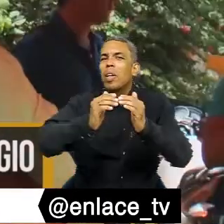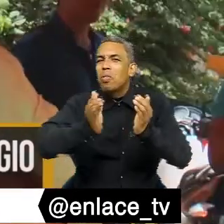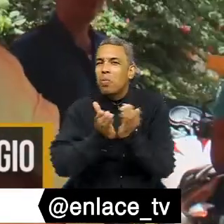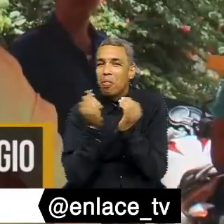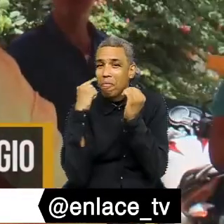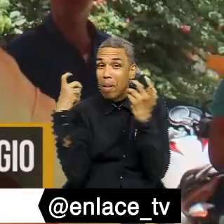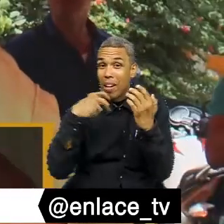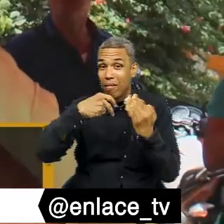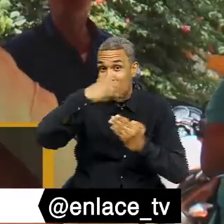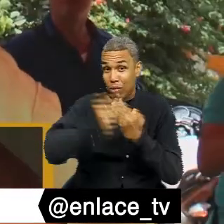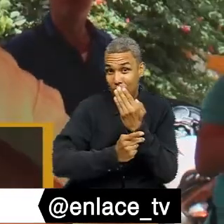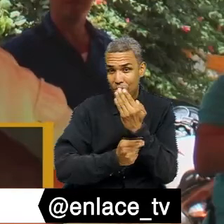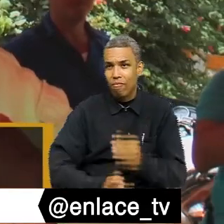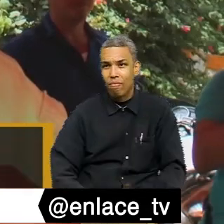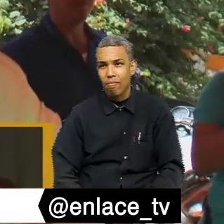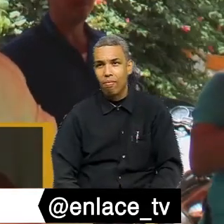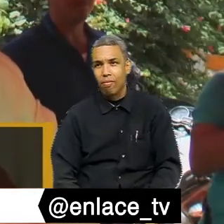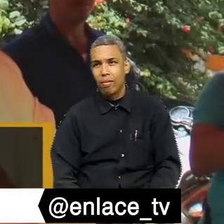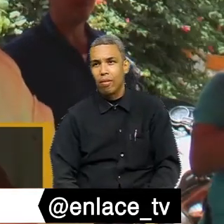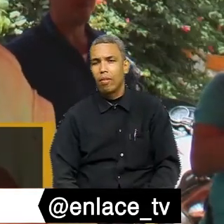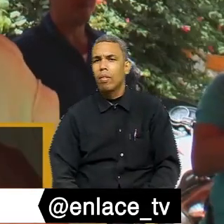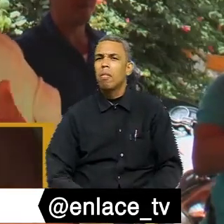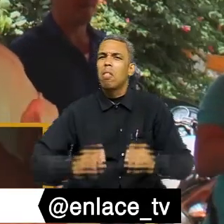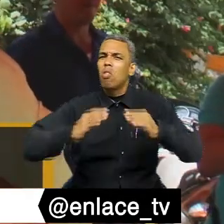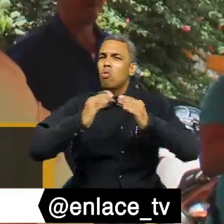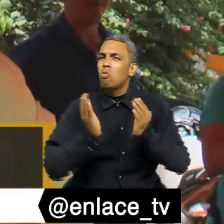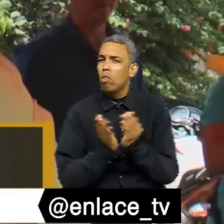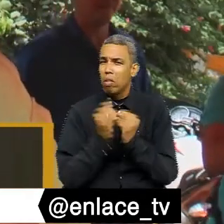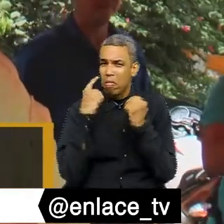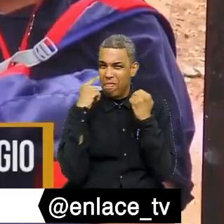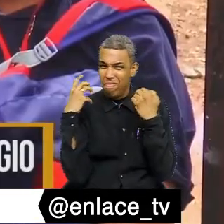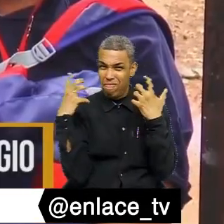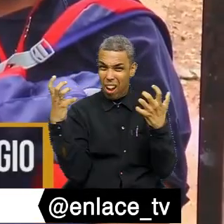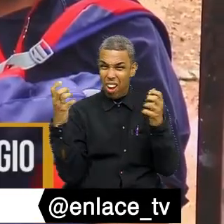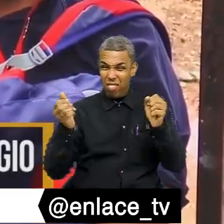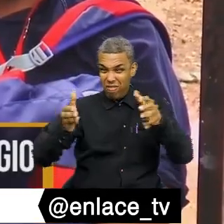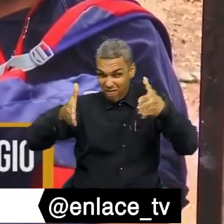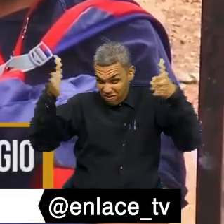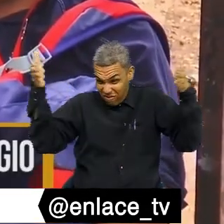Que están aprobando un mega colegio de carácter privado.